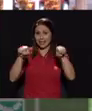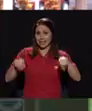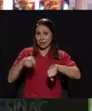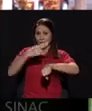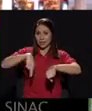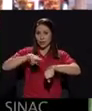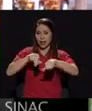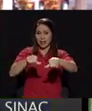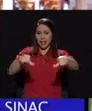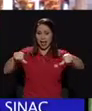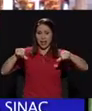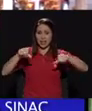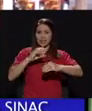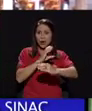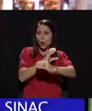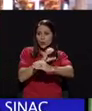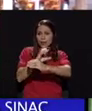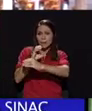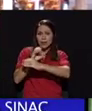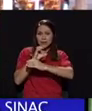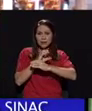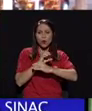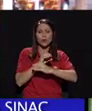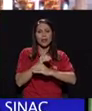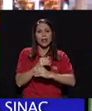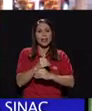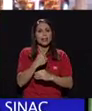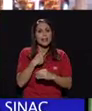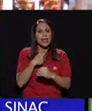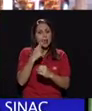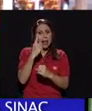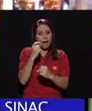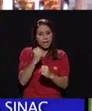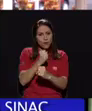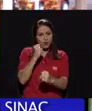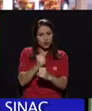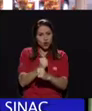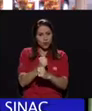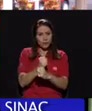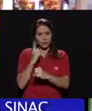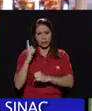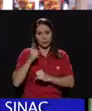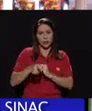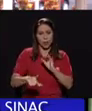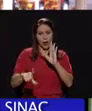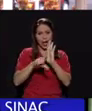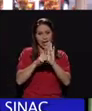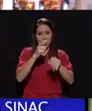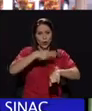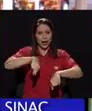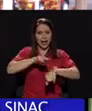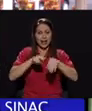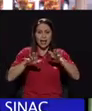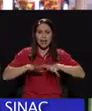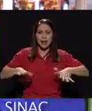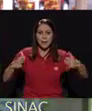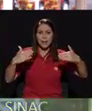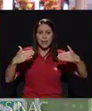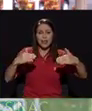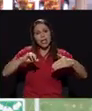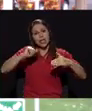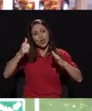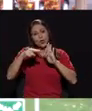El Sistema Nacional de Áreas de Conservación tiene la función por ley, por la Ley Orgánica del Ambiente y